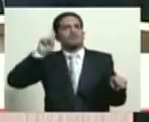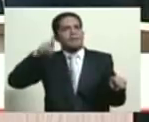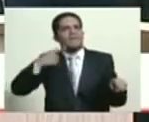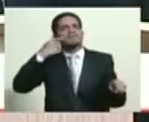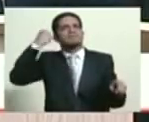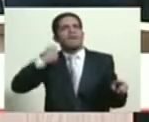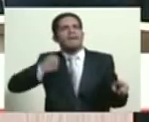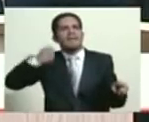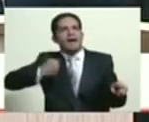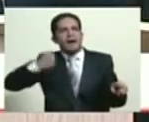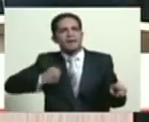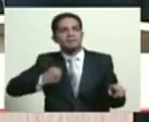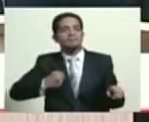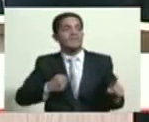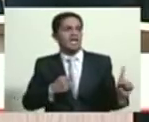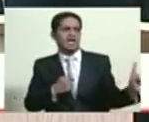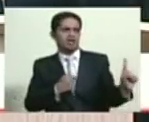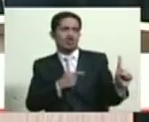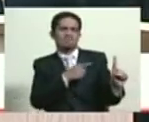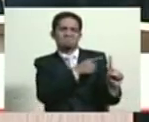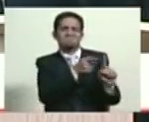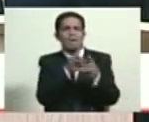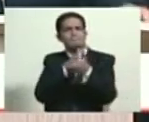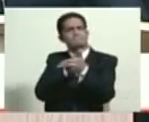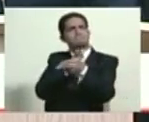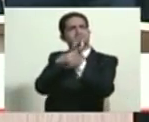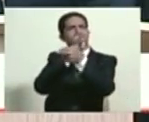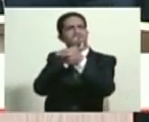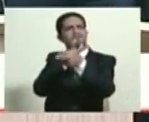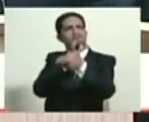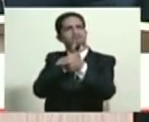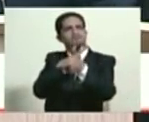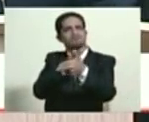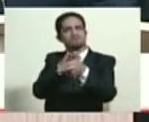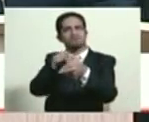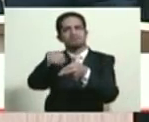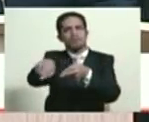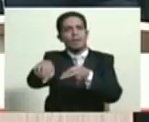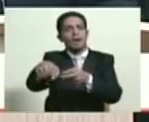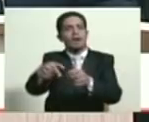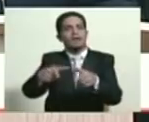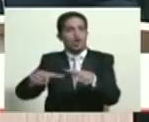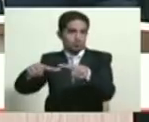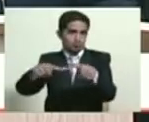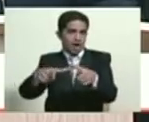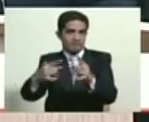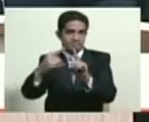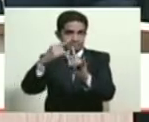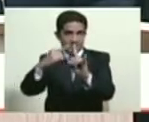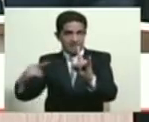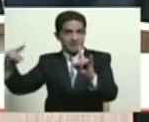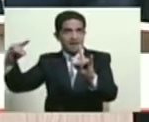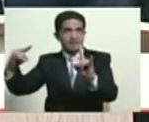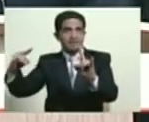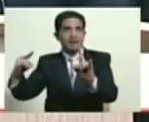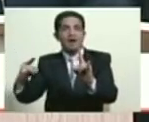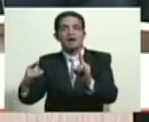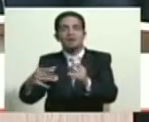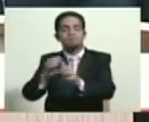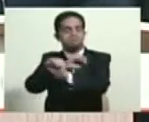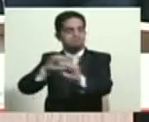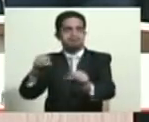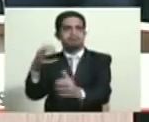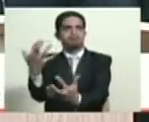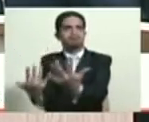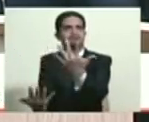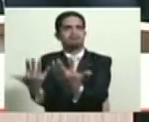Apostaron un francotirador que golpeando y disparando sobre las torres del patio de transformación,